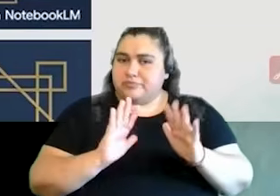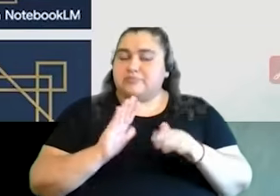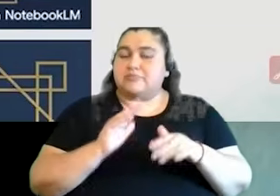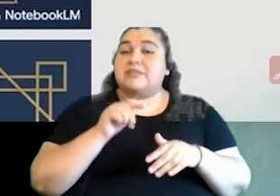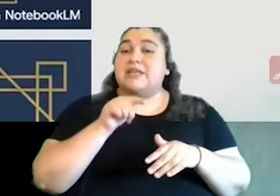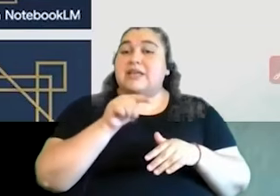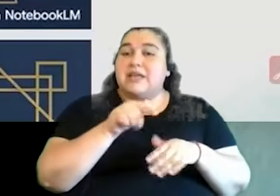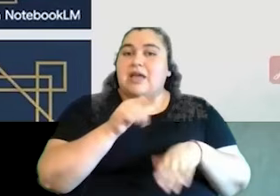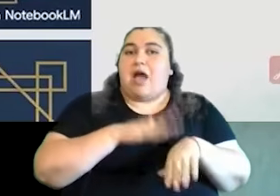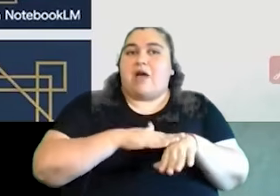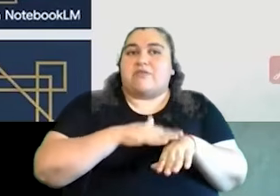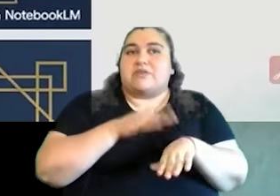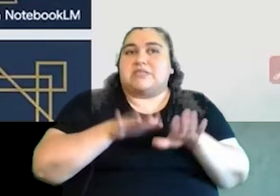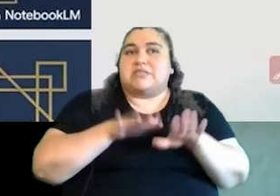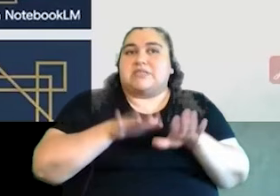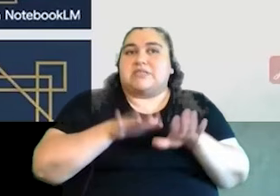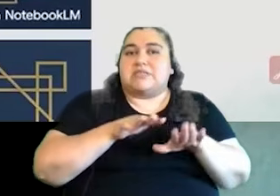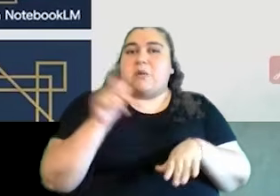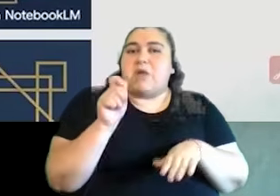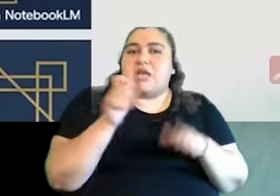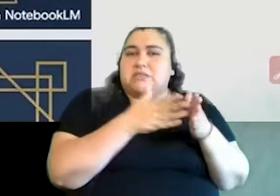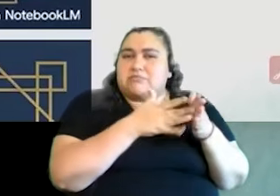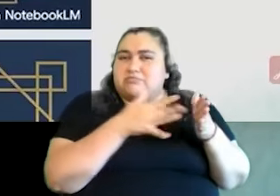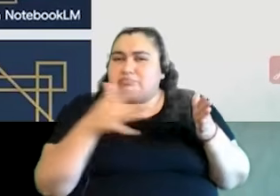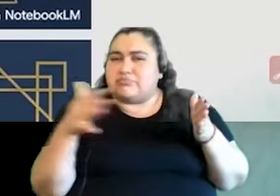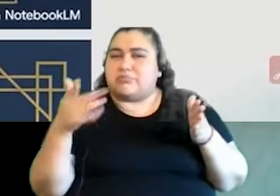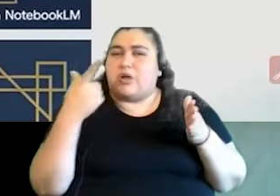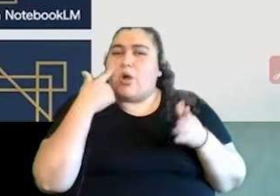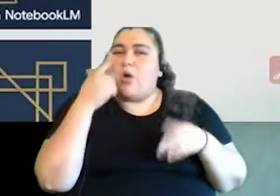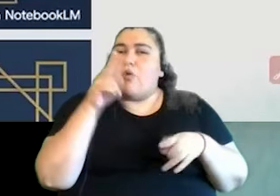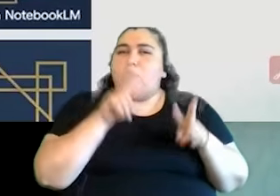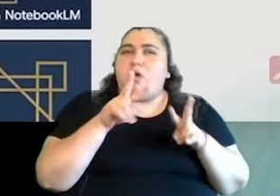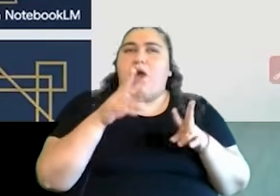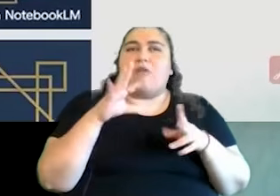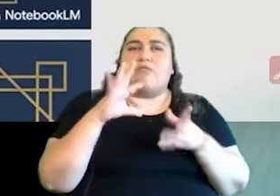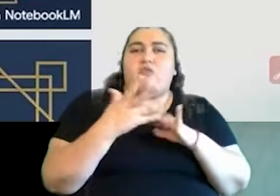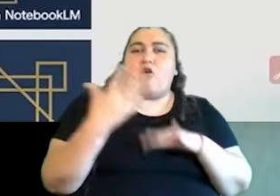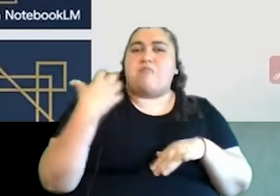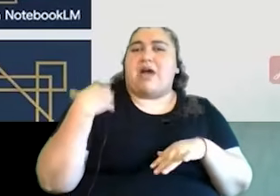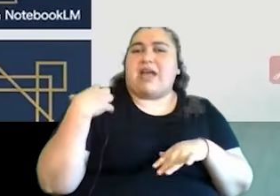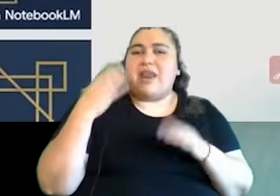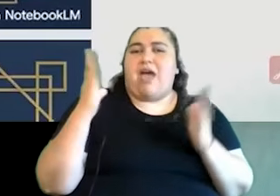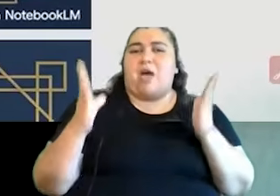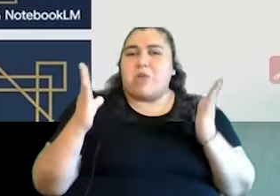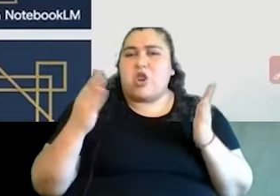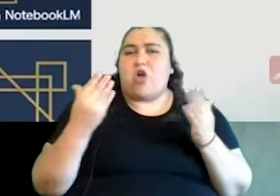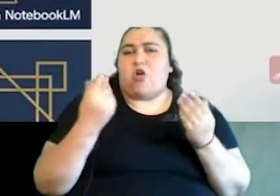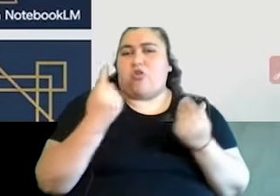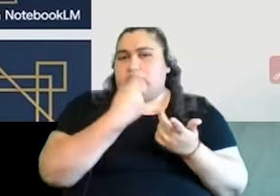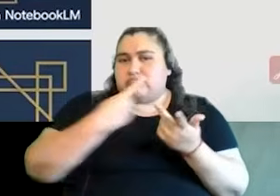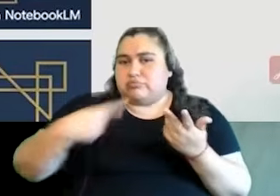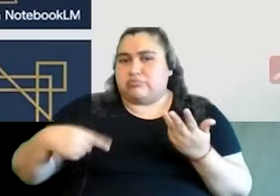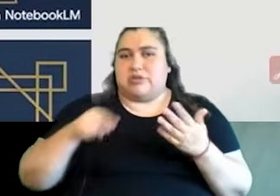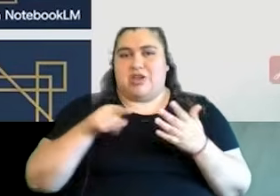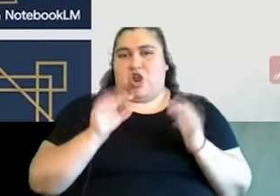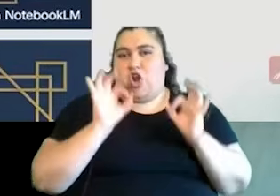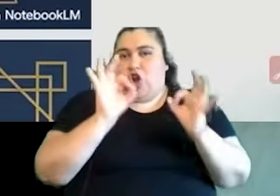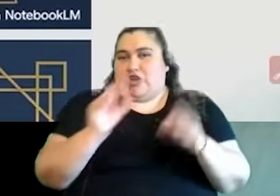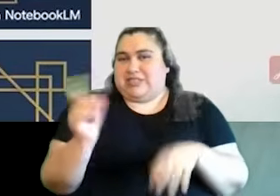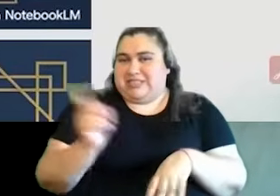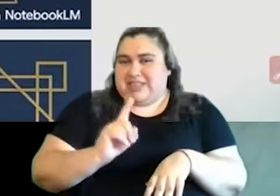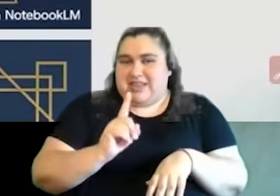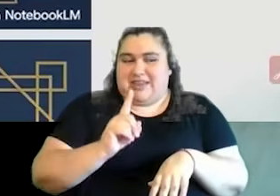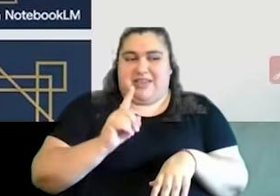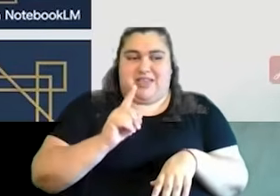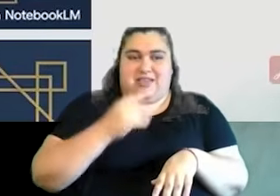de meses, hay que tener cuidado entre la generación y el periodo de fiscalización para que no lleguemos a que se cumpla con la prescripción.